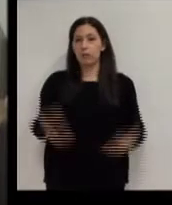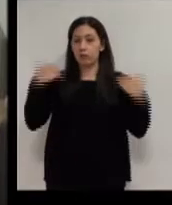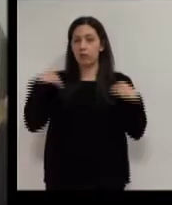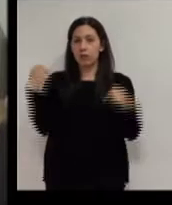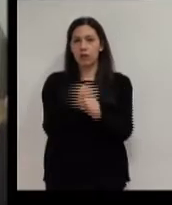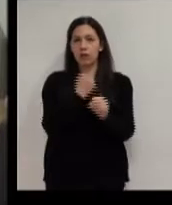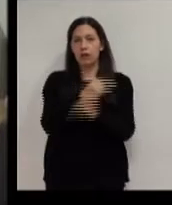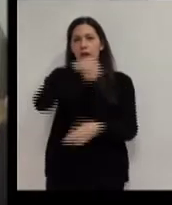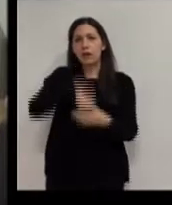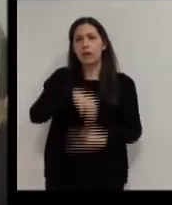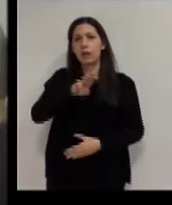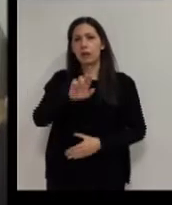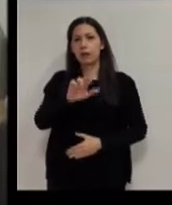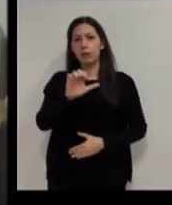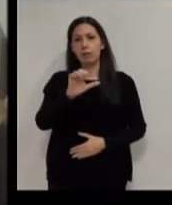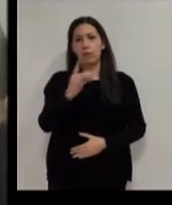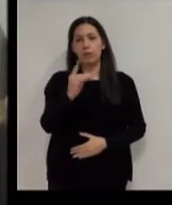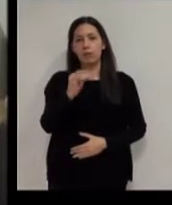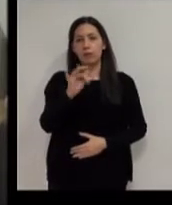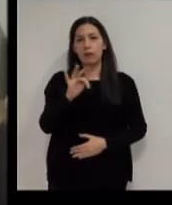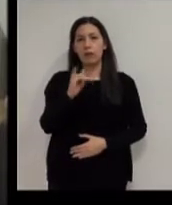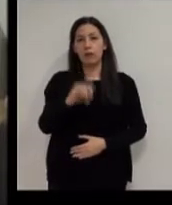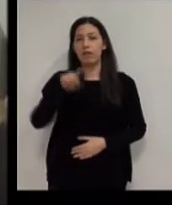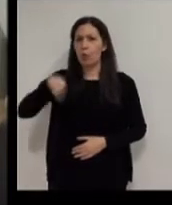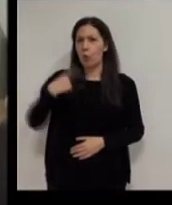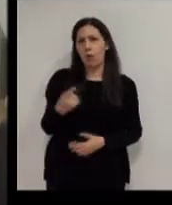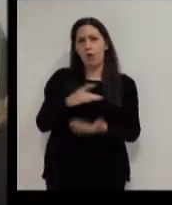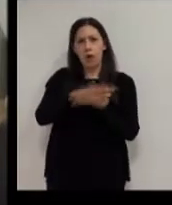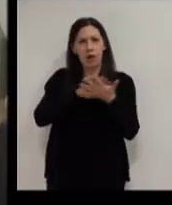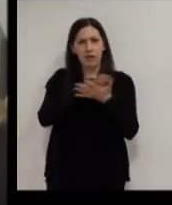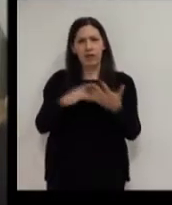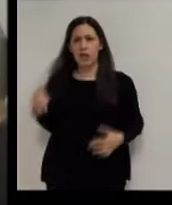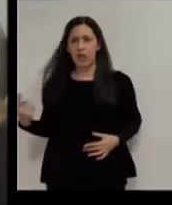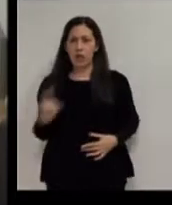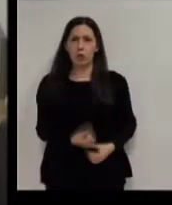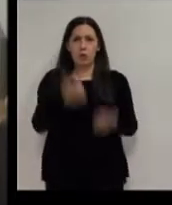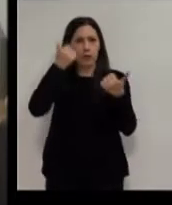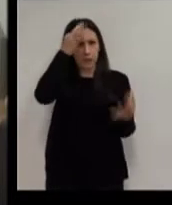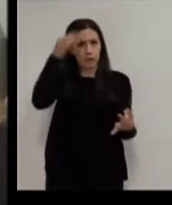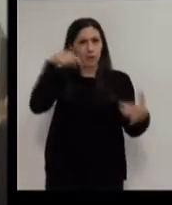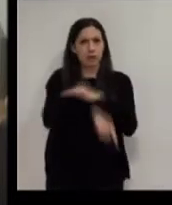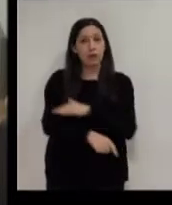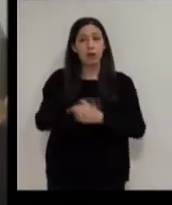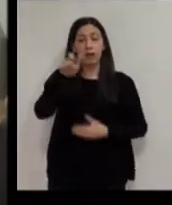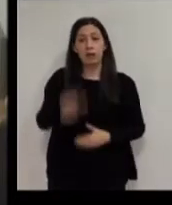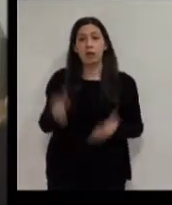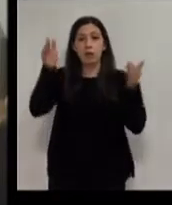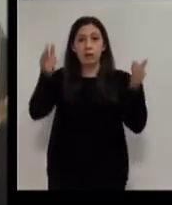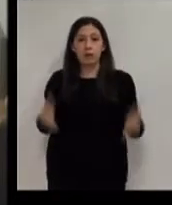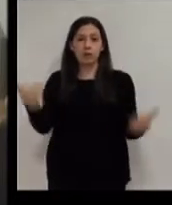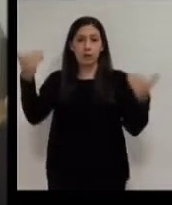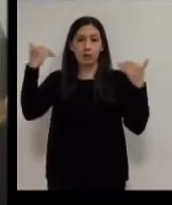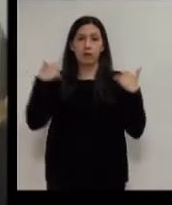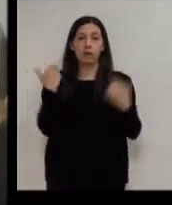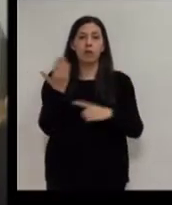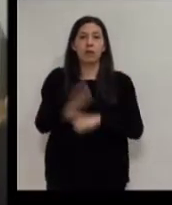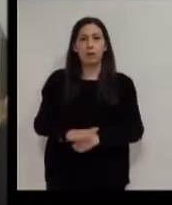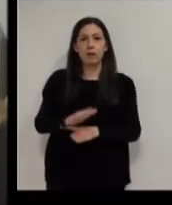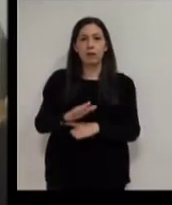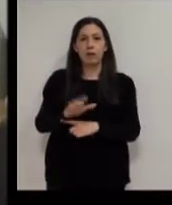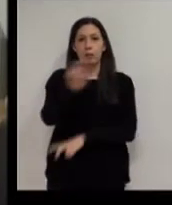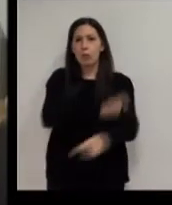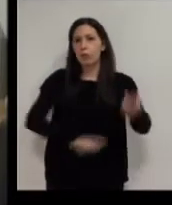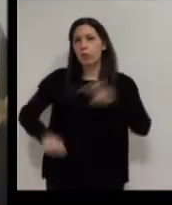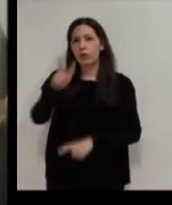trabaja en Predif, y ahora pasaré a presentar a cada uno un poquito más en detalle, y ella va a representar a lo que es los buscadores